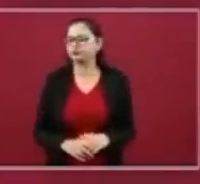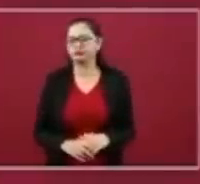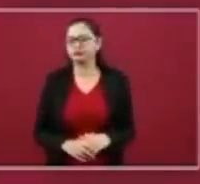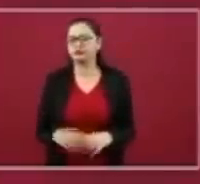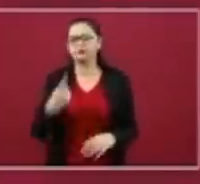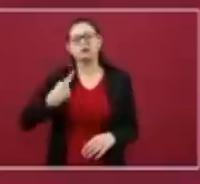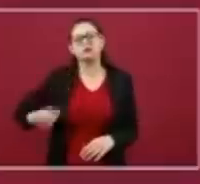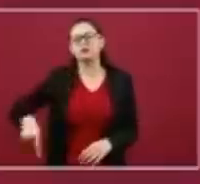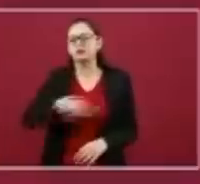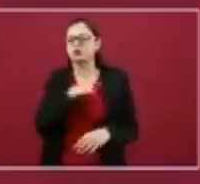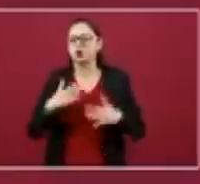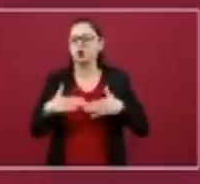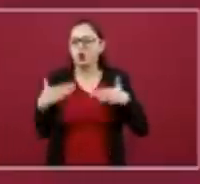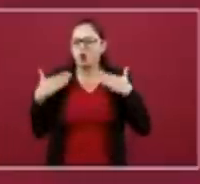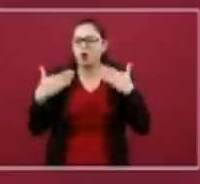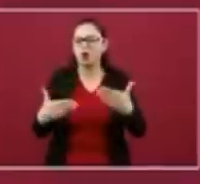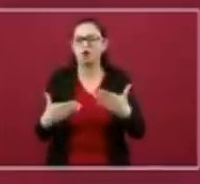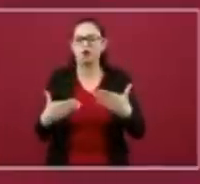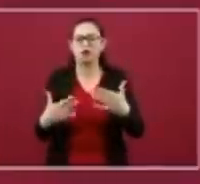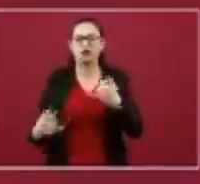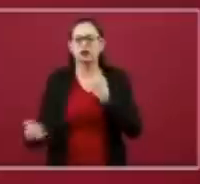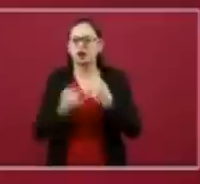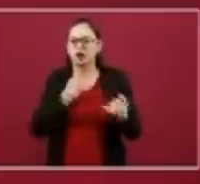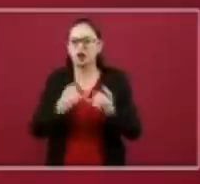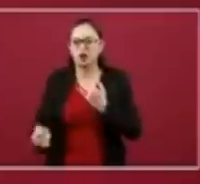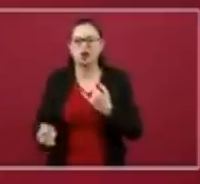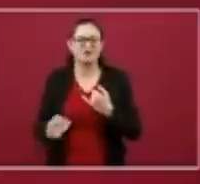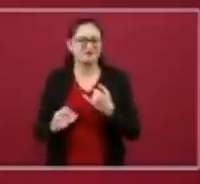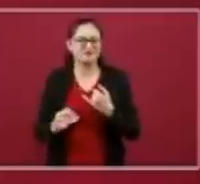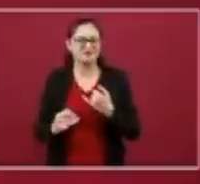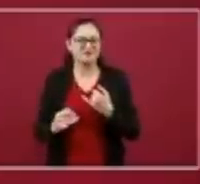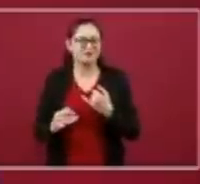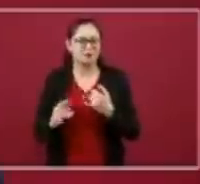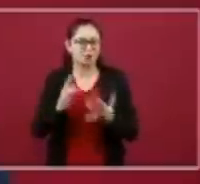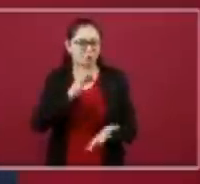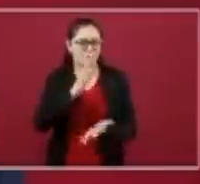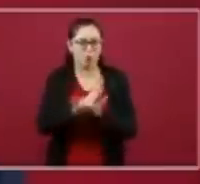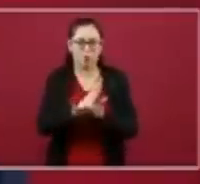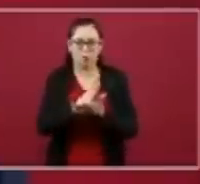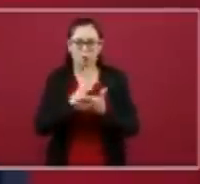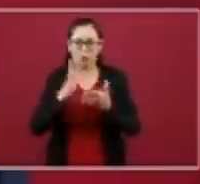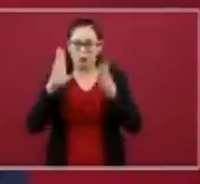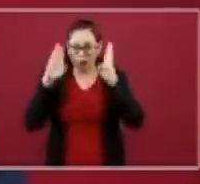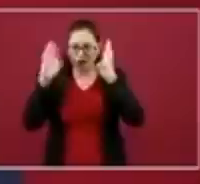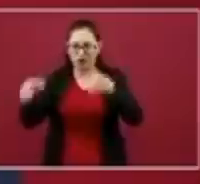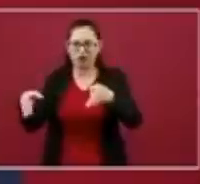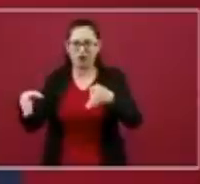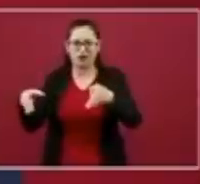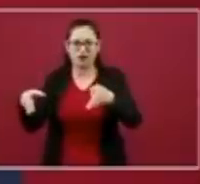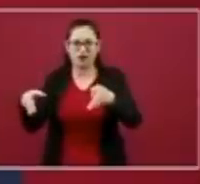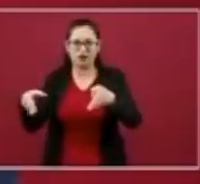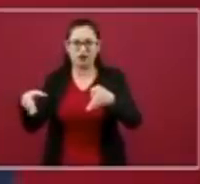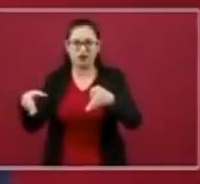apuesta no está, ¿sí?, solo en